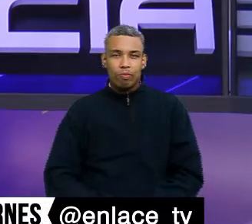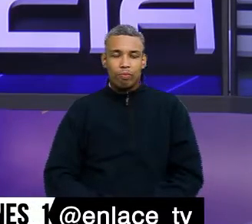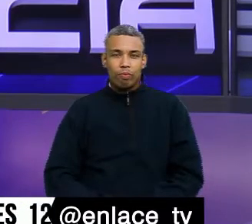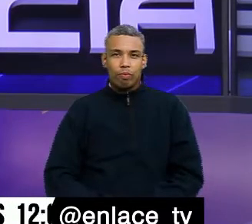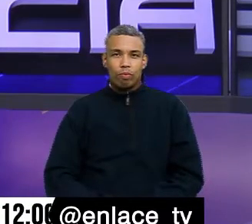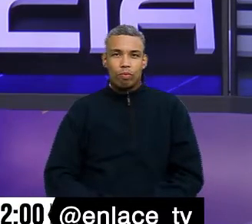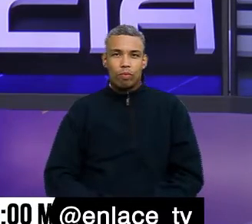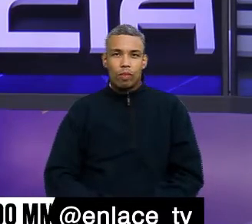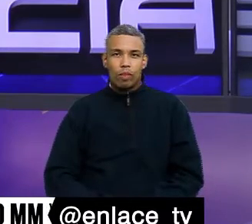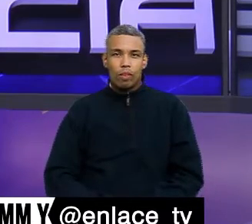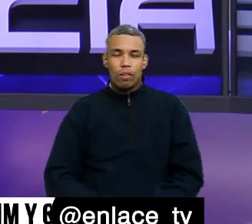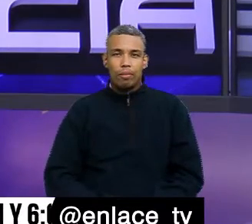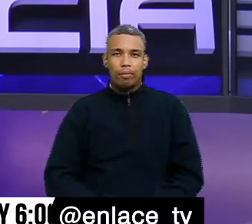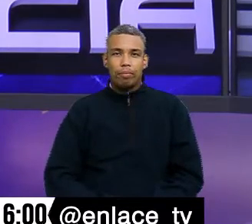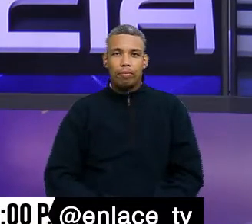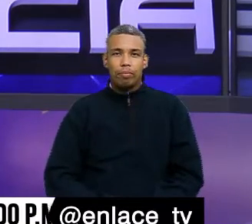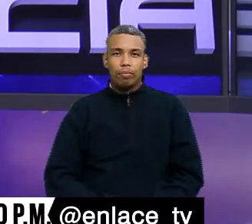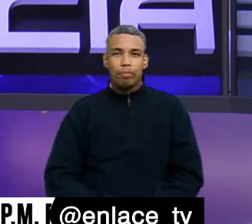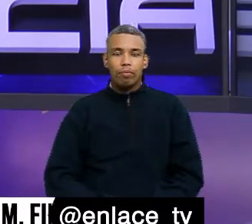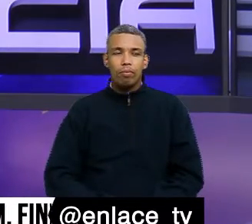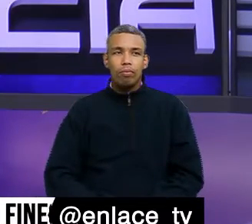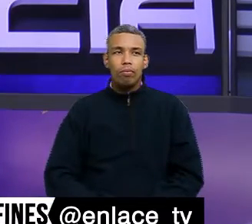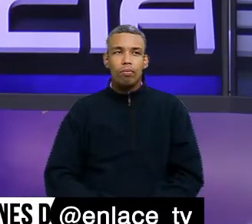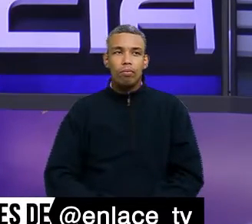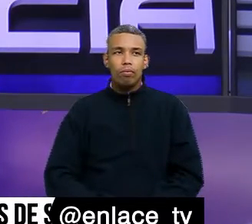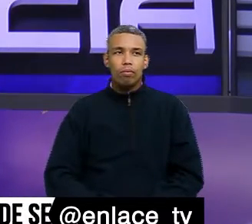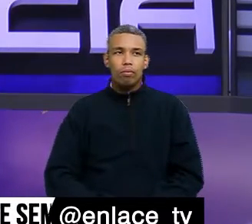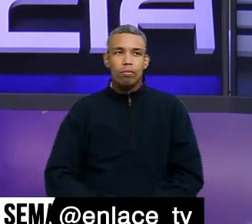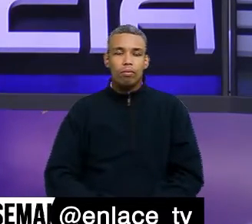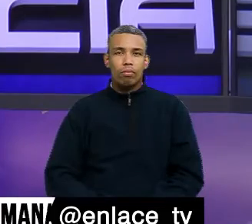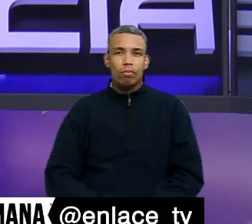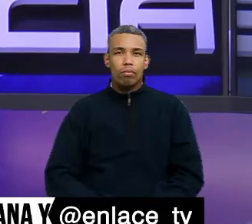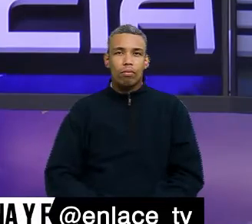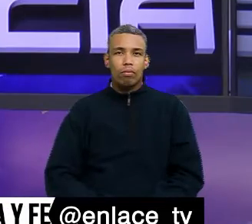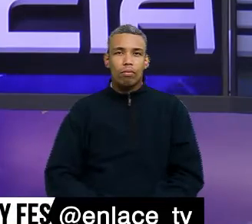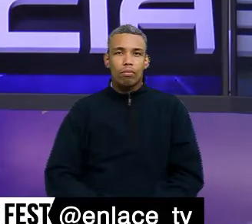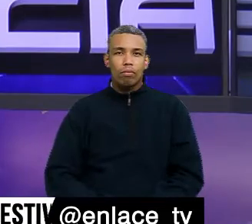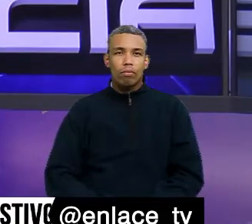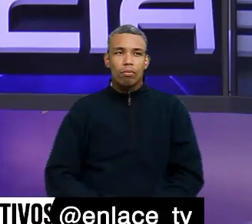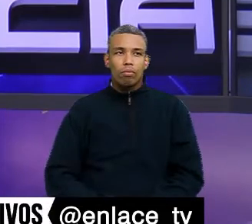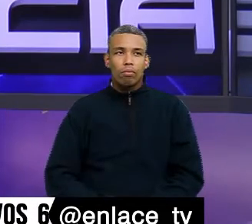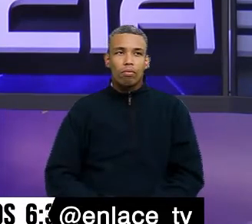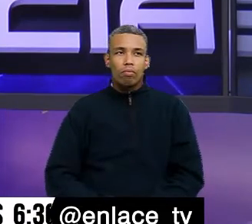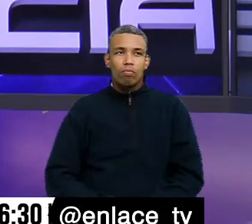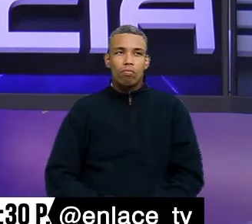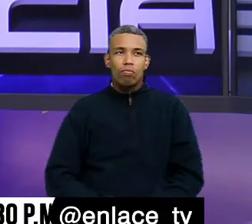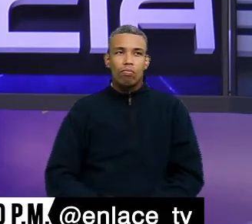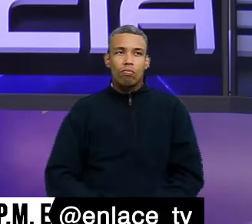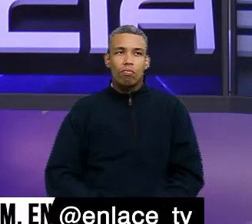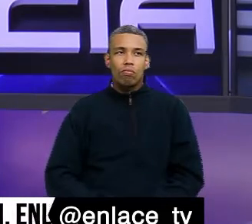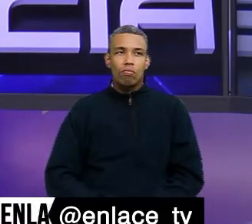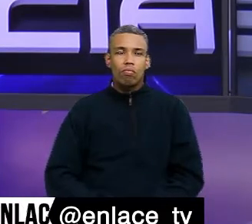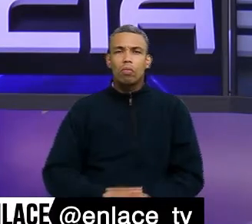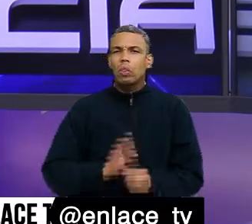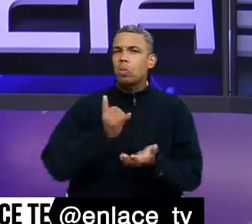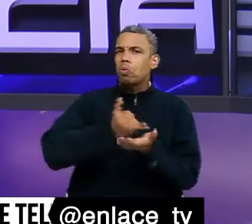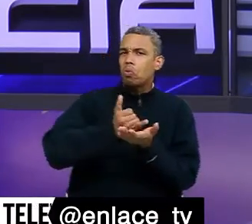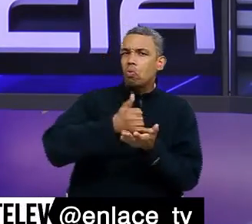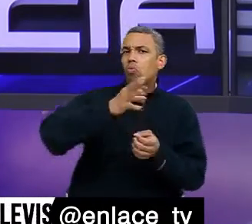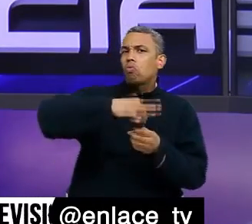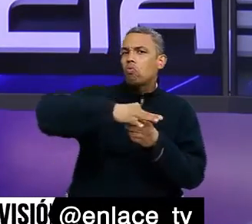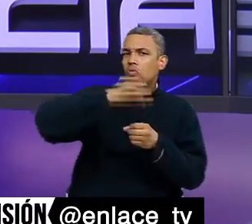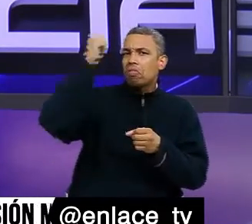Coordinadora de la Oficina de Desarrollo Comunitario explica cómo serán resueltas las impugnaciones a las elecciones de Junta de Acción